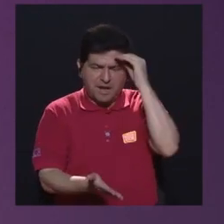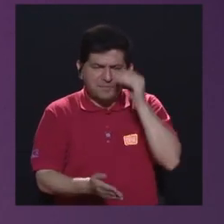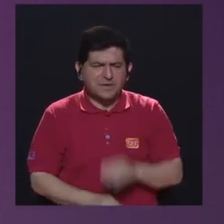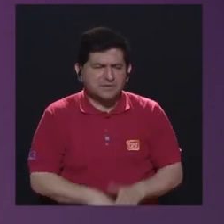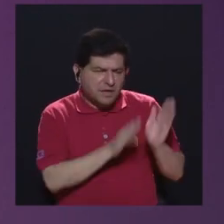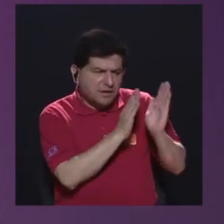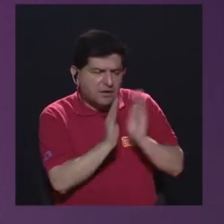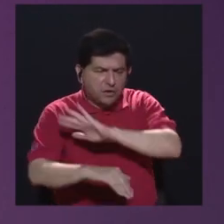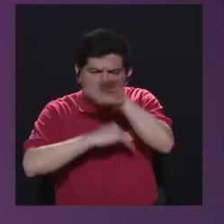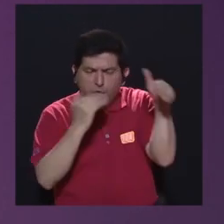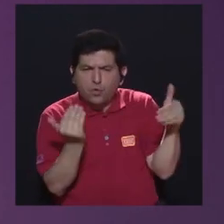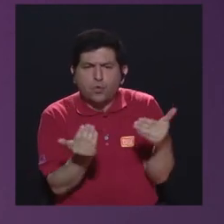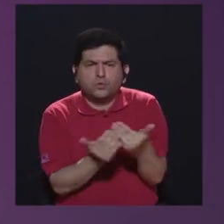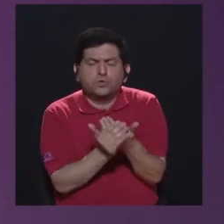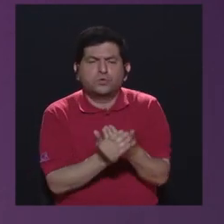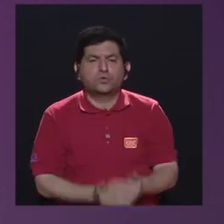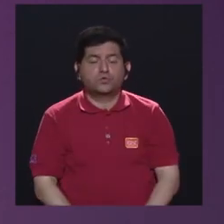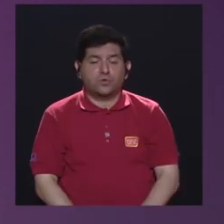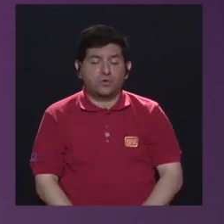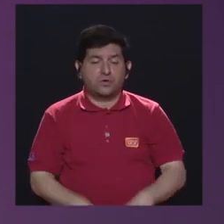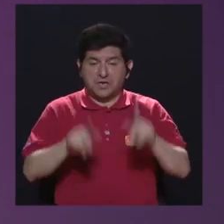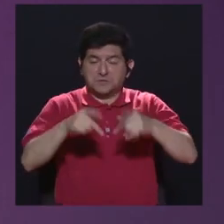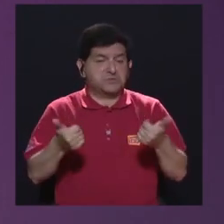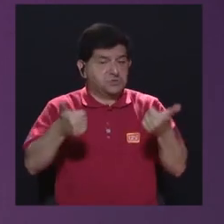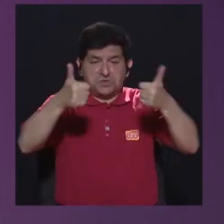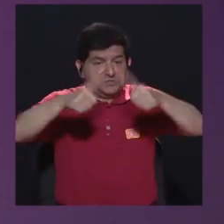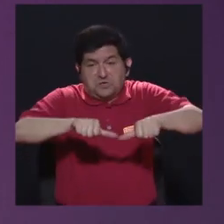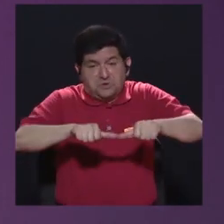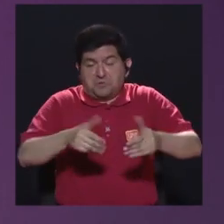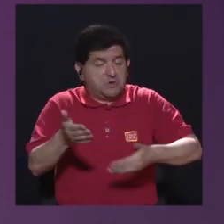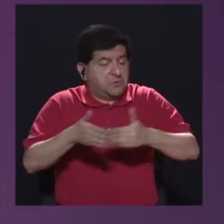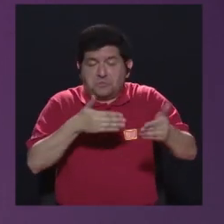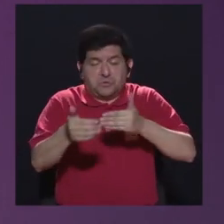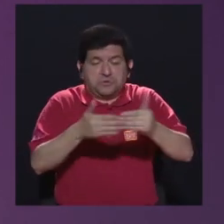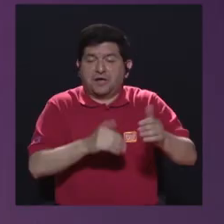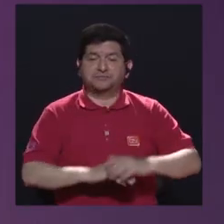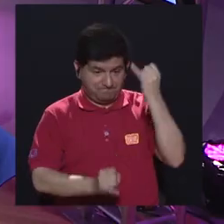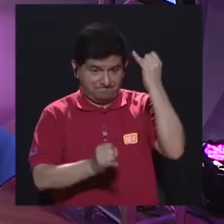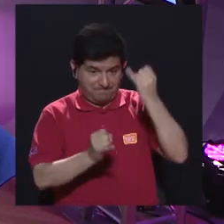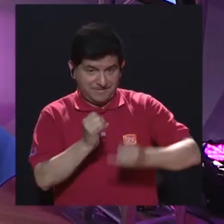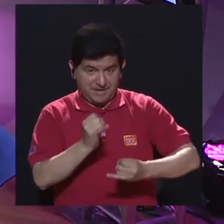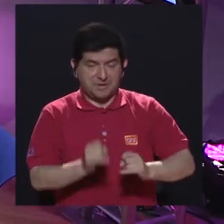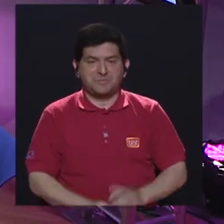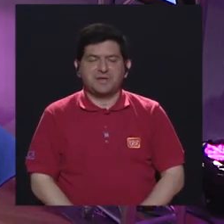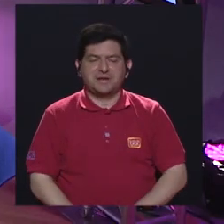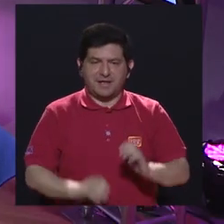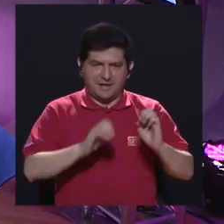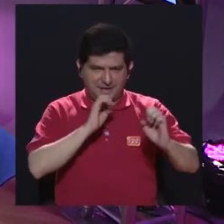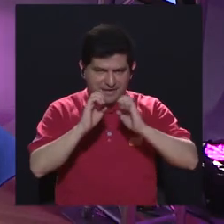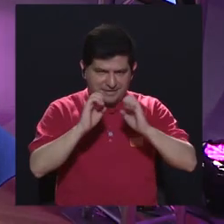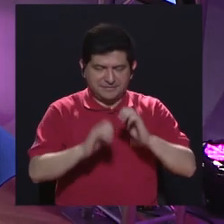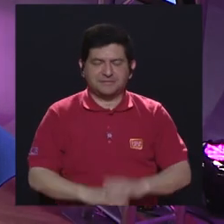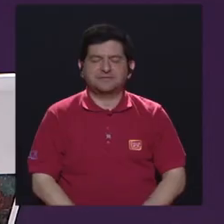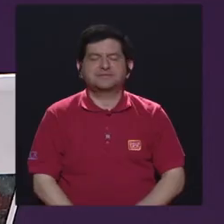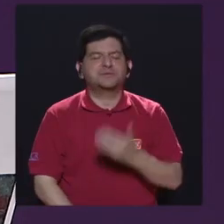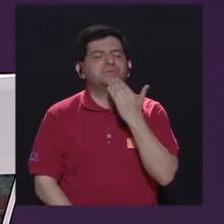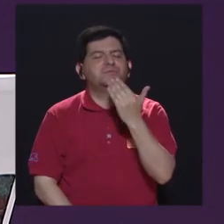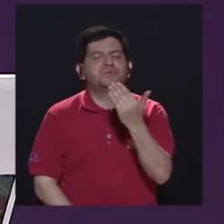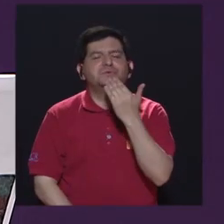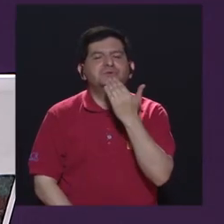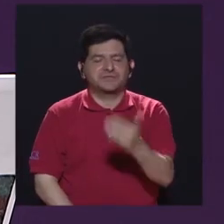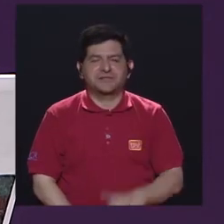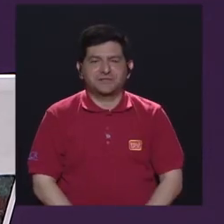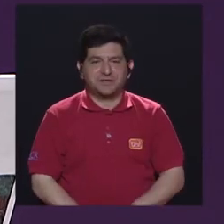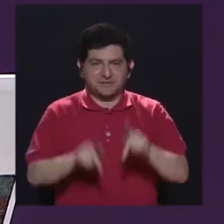organizarse con todo lo que no estemos de acuerdo incluso. Y con esto cerramos con la entrevista. Le agradezco mucho